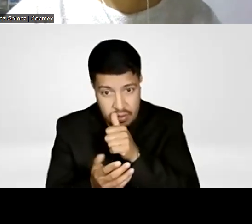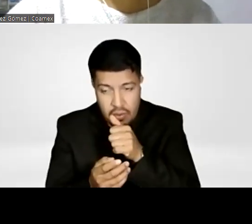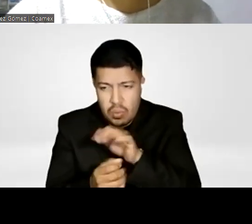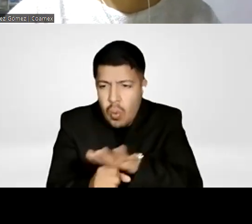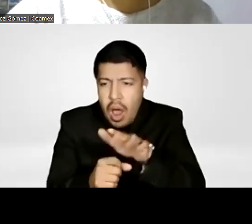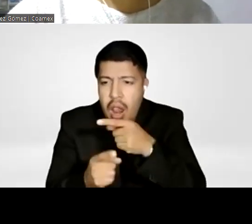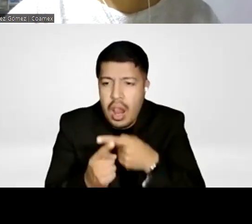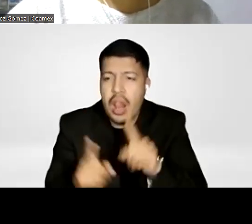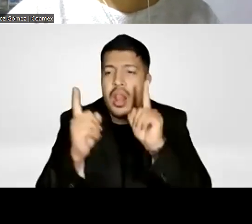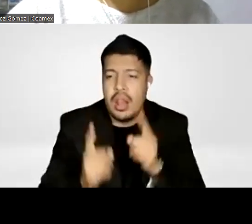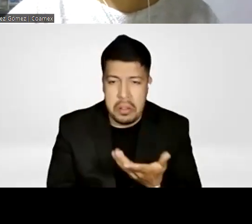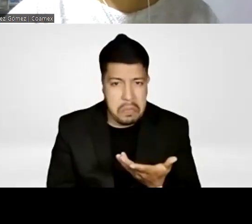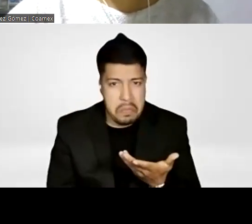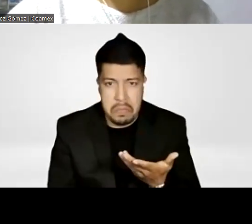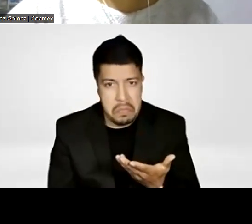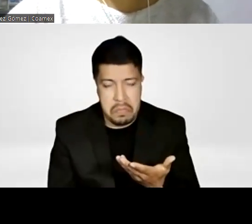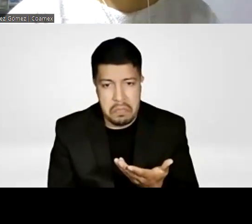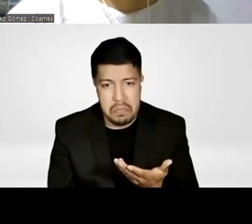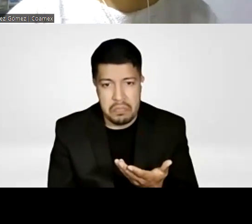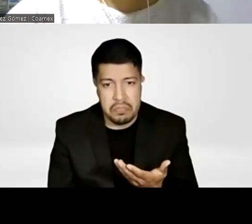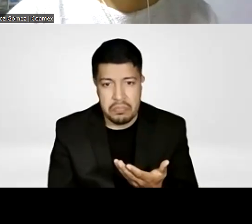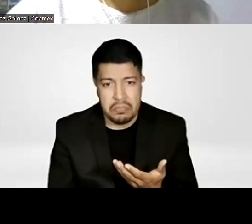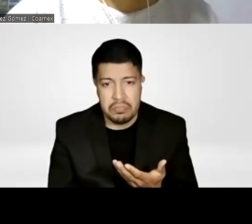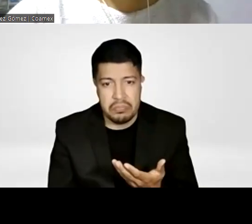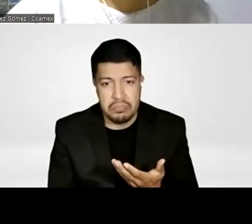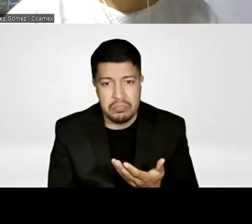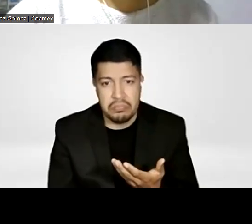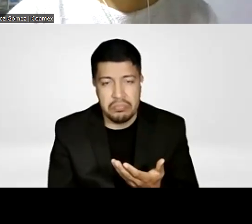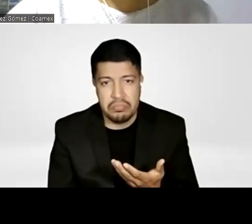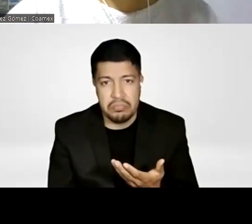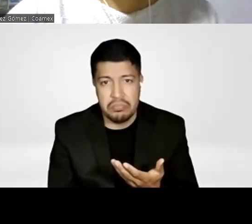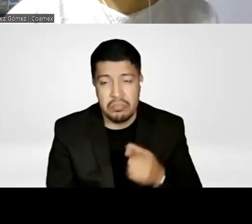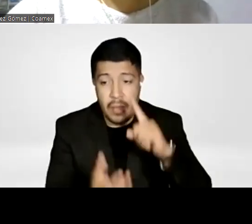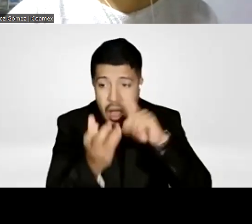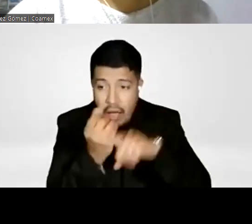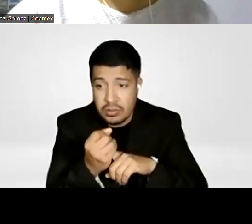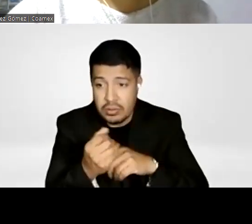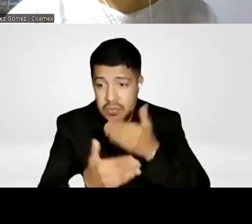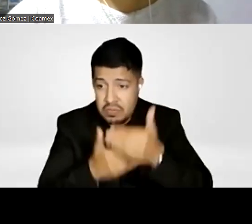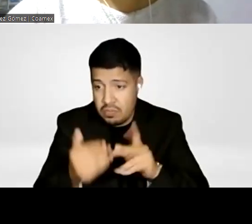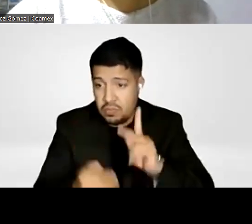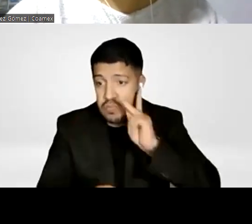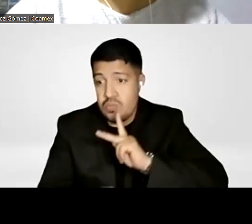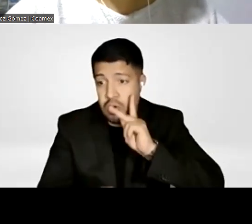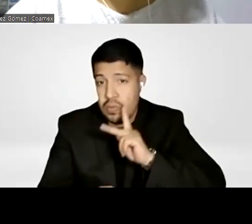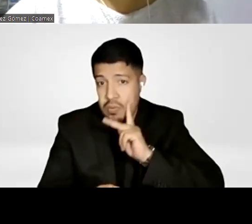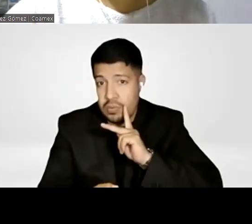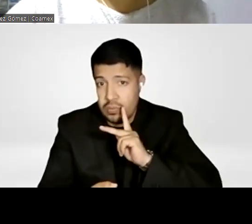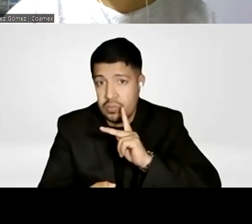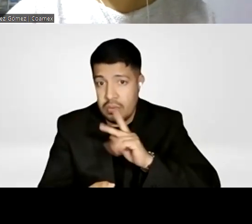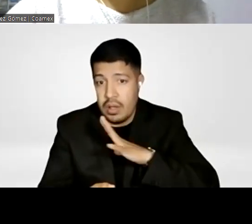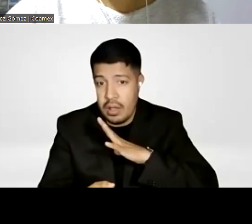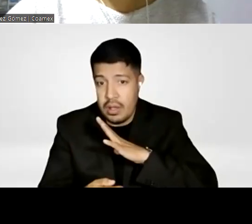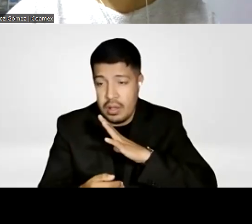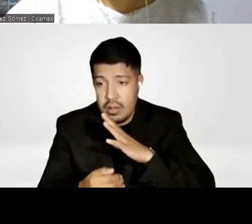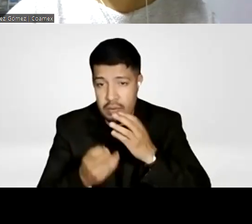Mm, Sí, y dentro de los procesos y de las mismas pruebas, pues existe el diagnóstico diferencial en donde nos